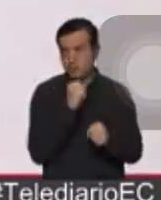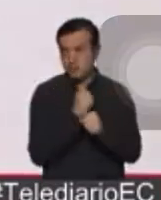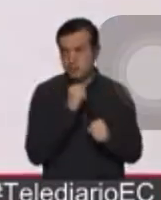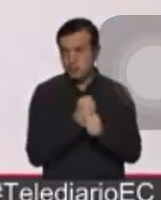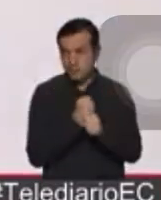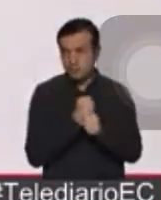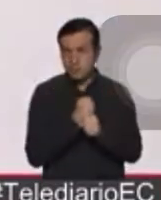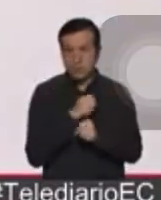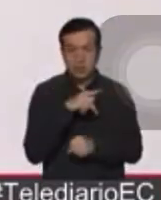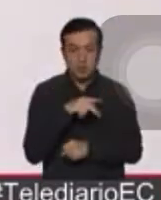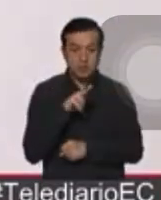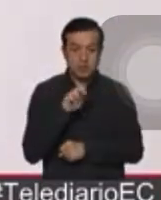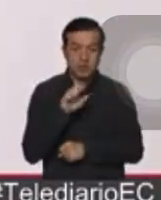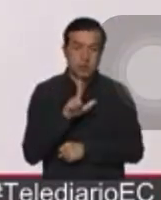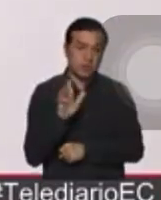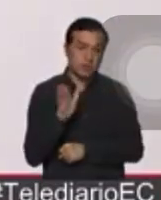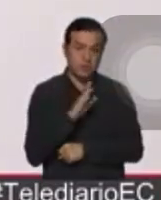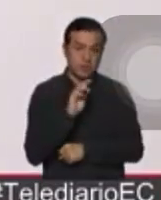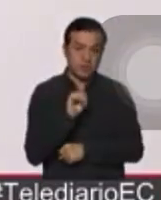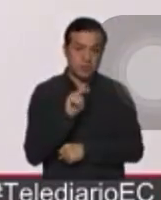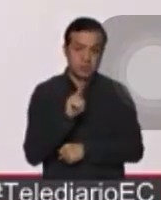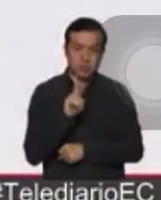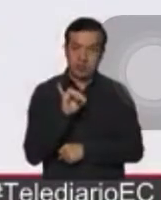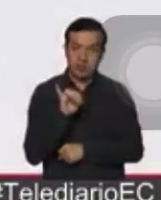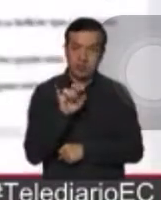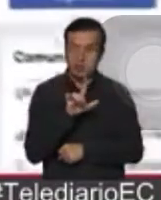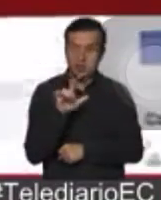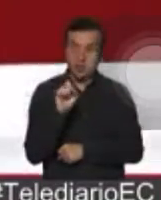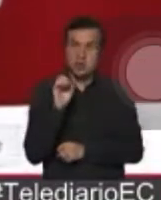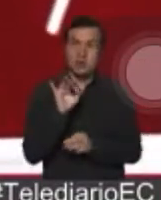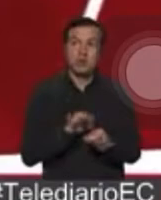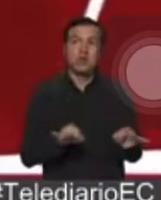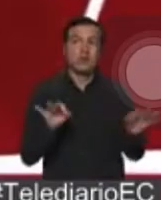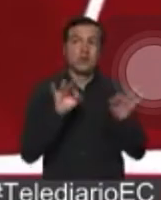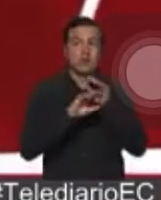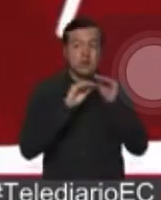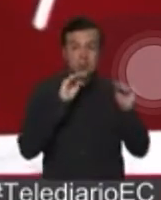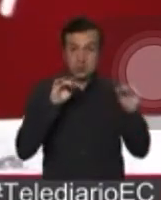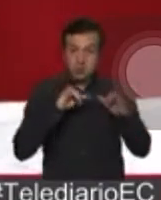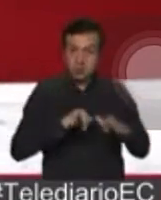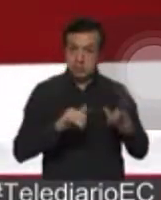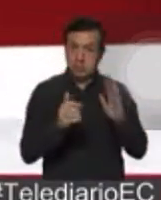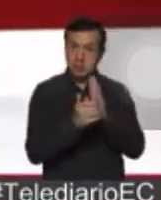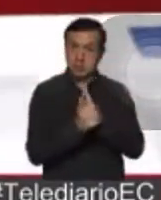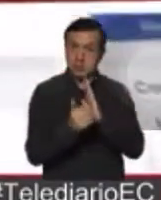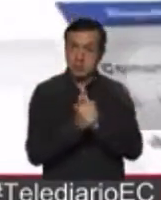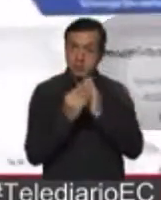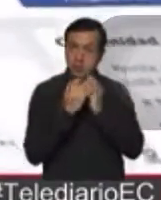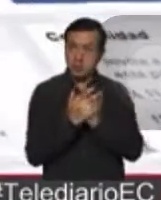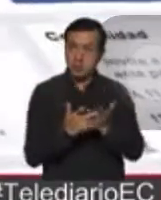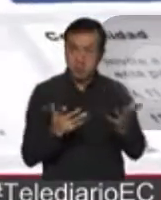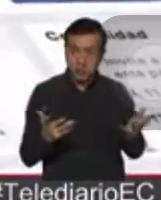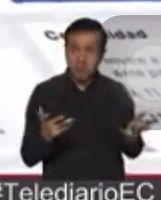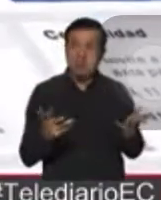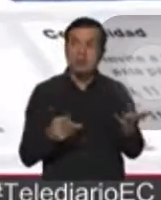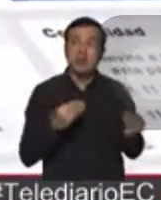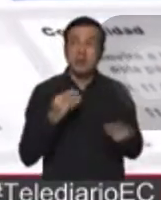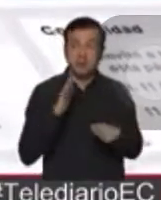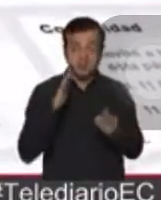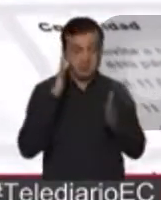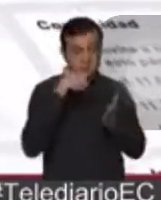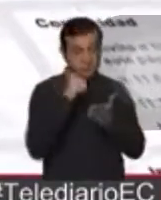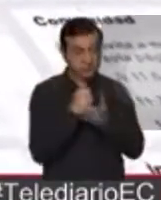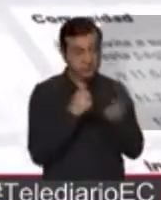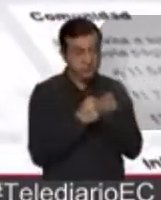Finalmente, Paul Murillo, como consultor de ADECO, menciona que es importante continuas capacitaciones para quienes desarrollan esta modalidad.